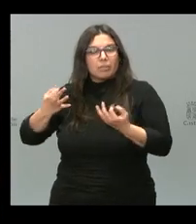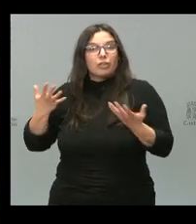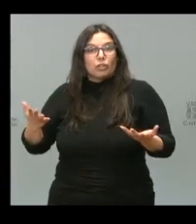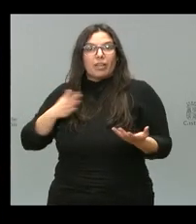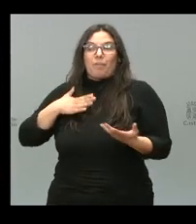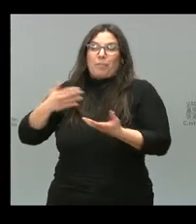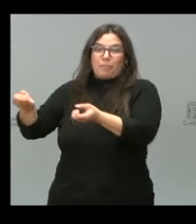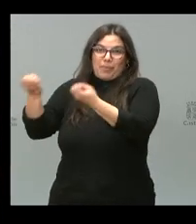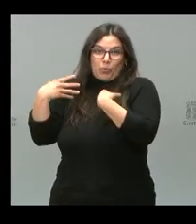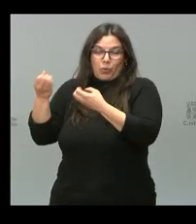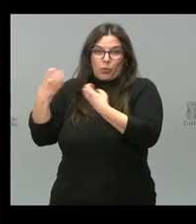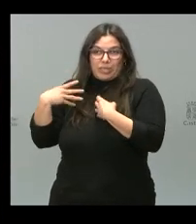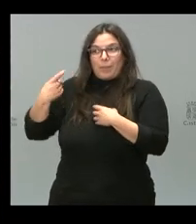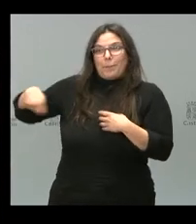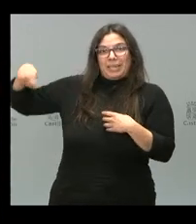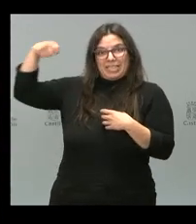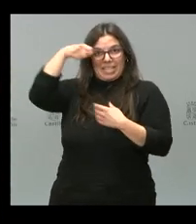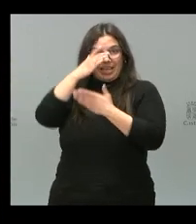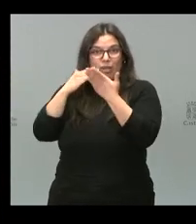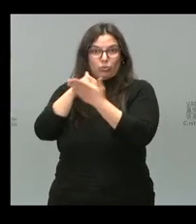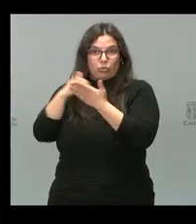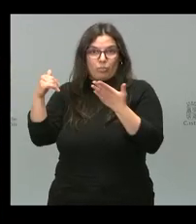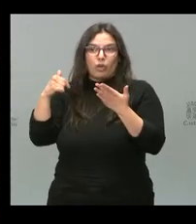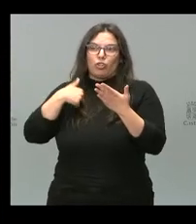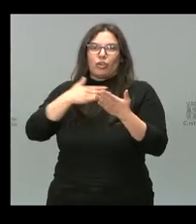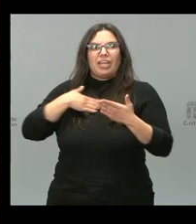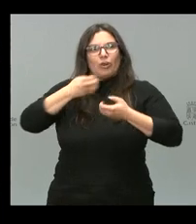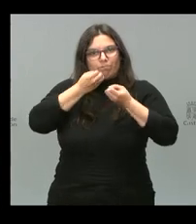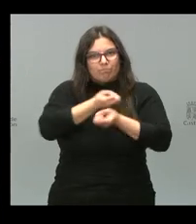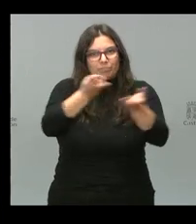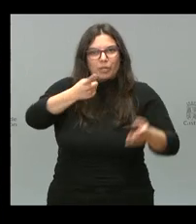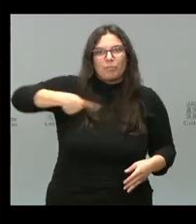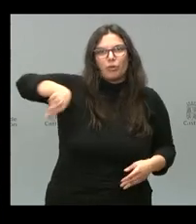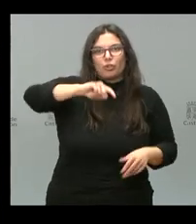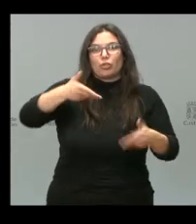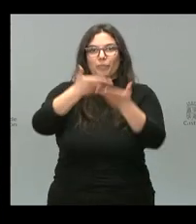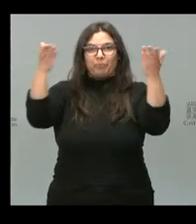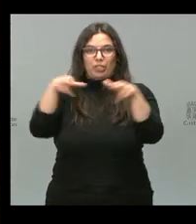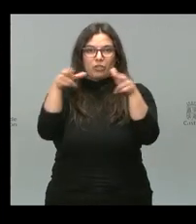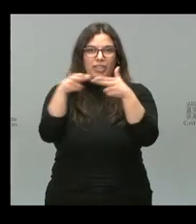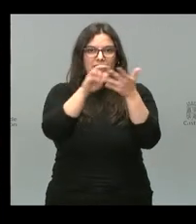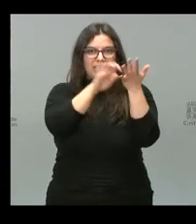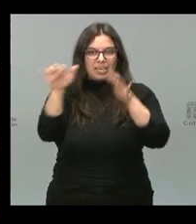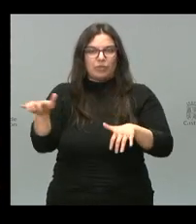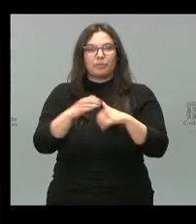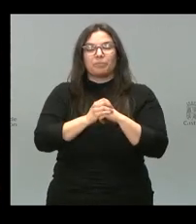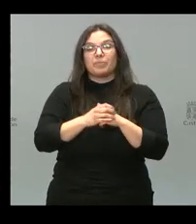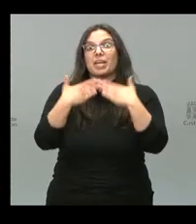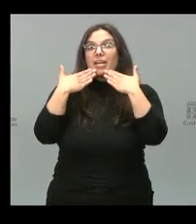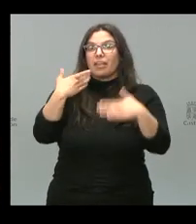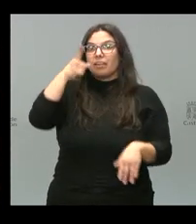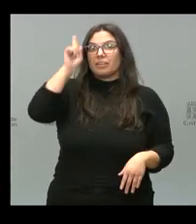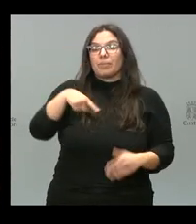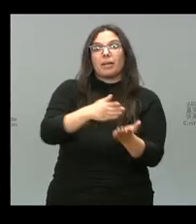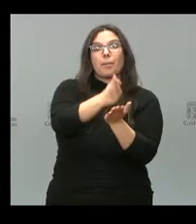comparten los presidentes autonómicos yo luego os lo quiero trasladar a vosotros y a toda la sociedad de Castilla y león y agradecer también